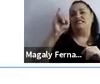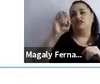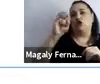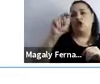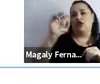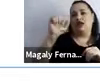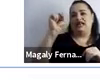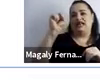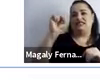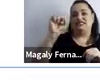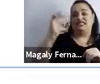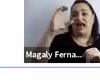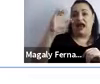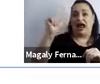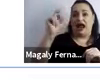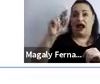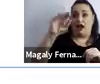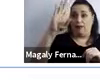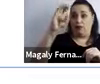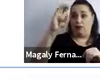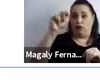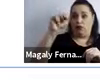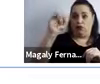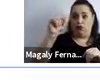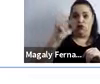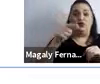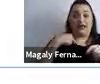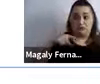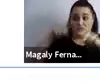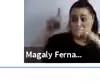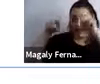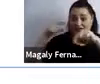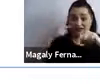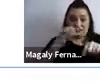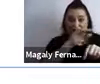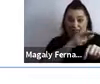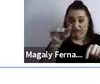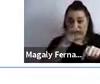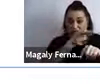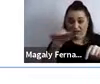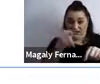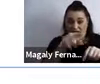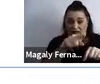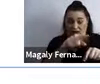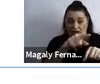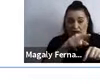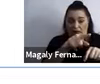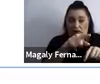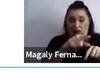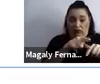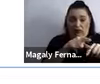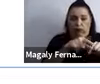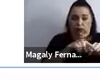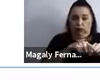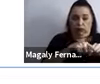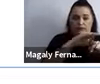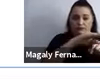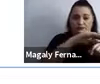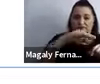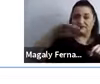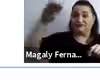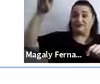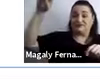tenemos varias gráficas, tenemos unas barras, ¿verdad? Las ven aquí, que son las barras de